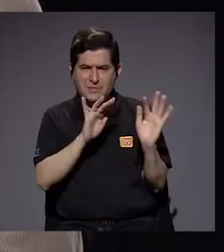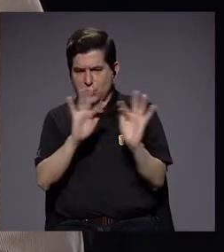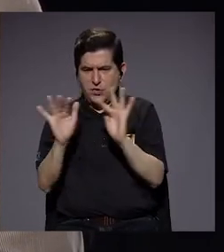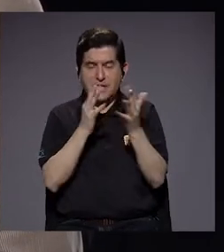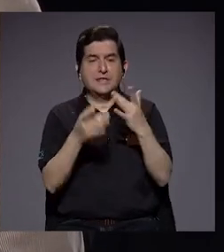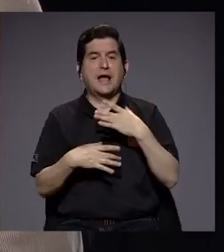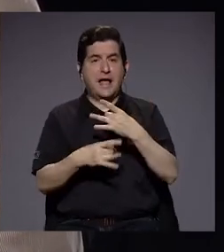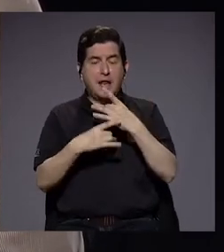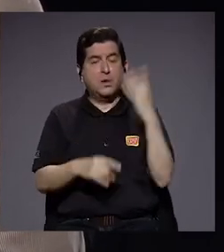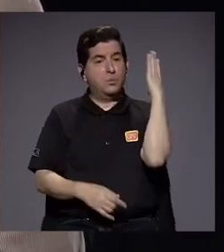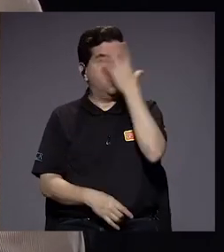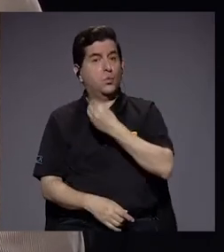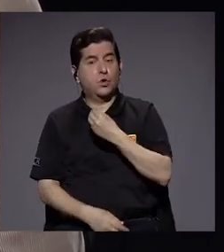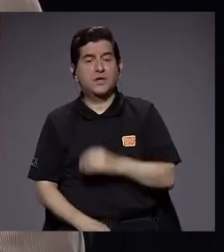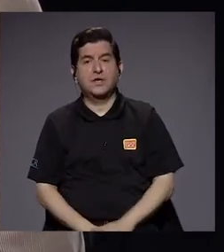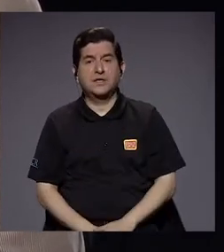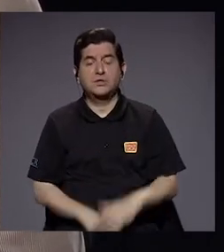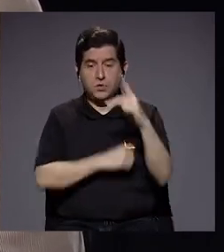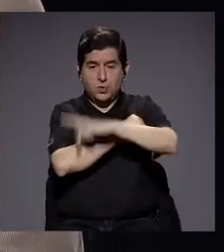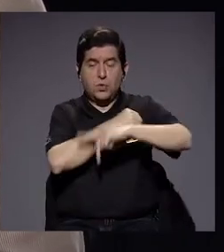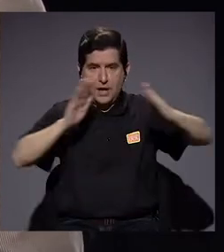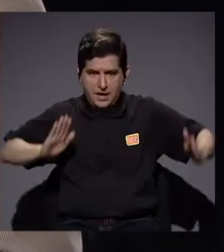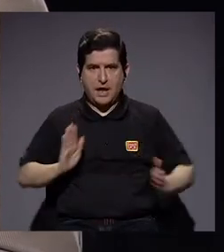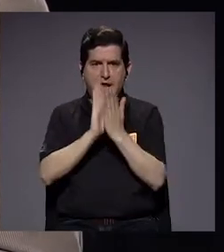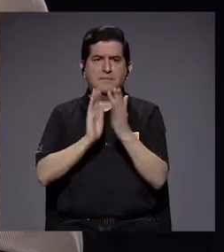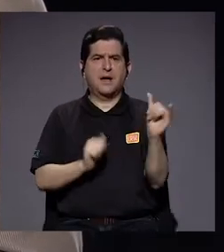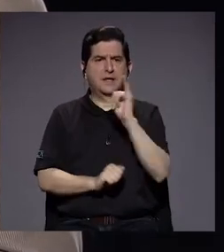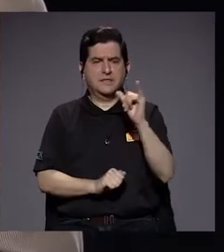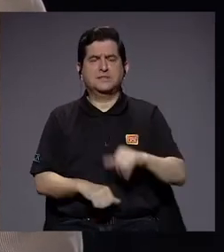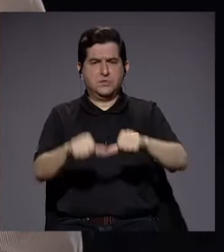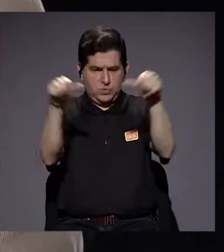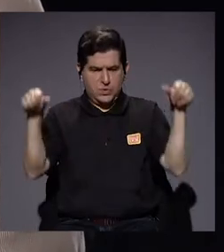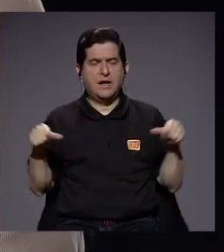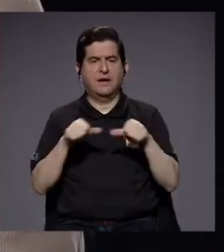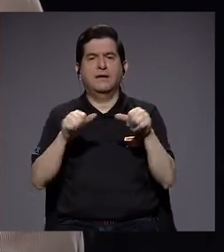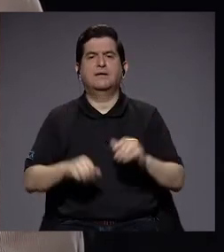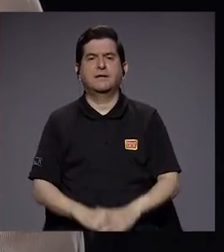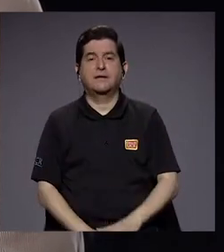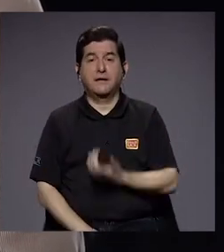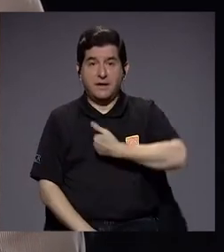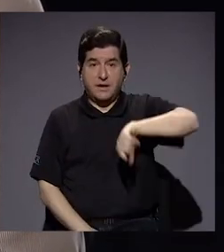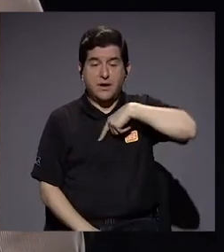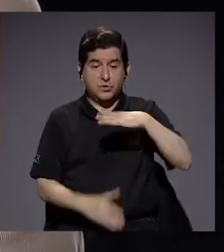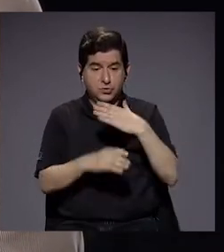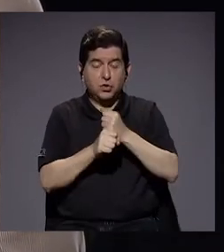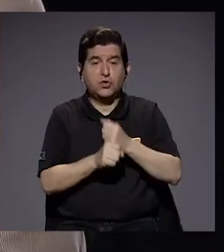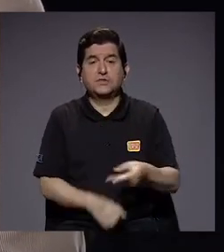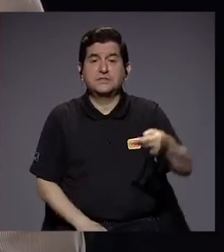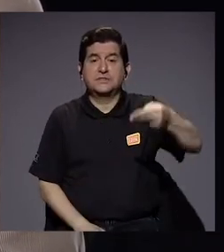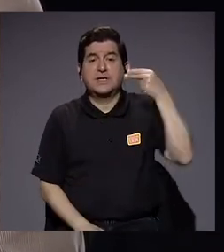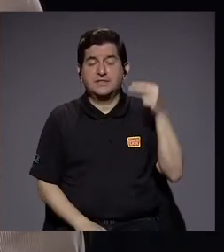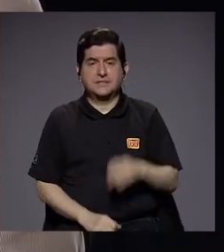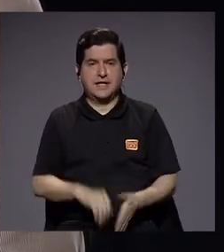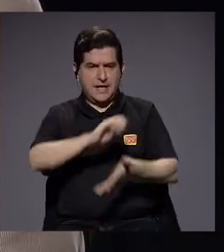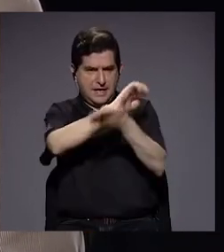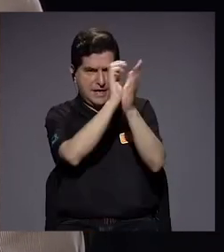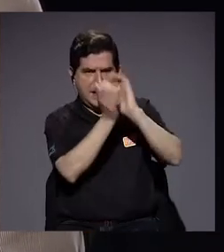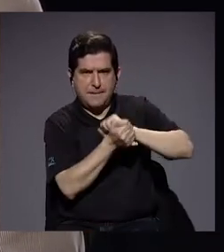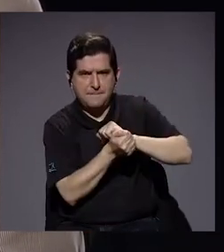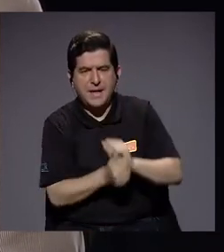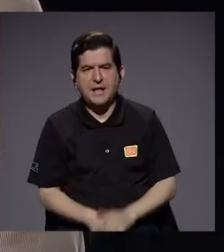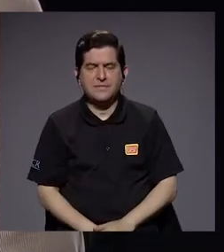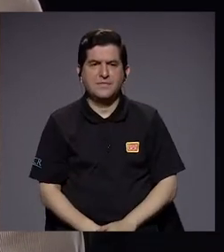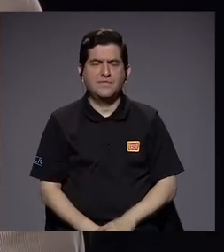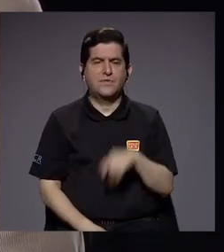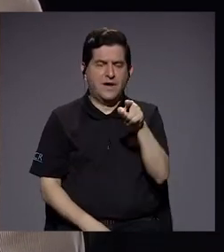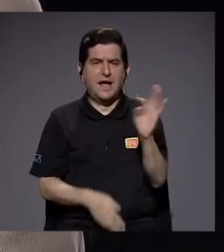muy interesante, muy bonito también, que enfrentamos como país y que enfrentamos como sector y que estábamos haciendo historia, dando el paso a la transición